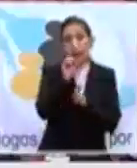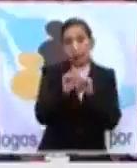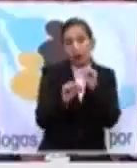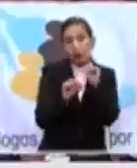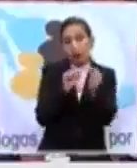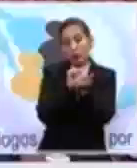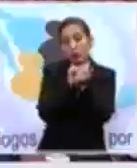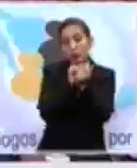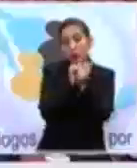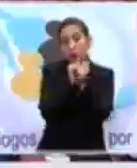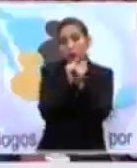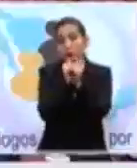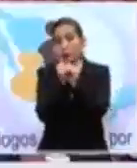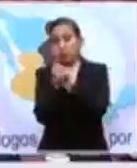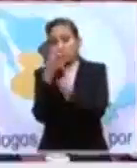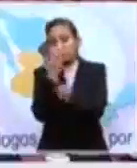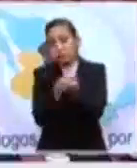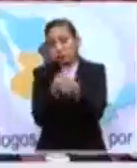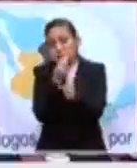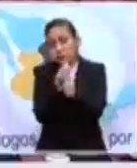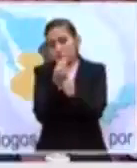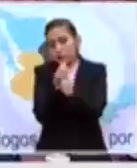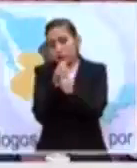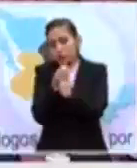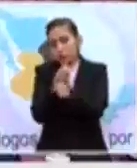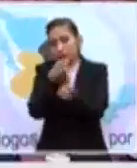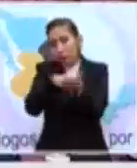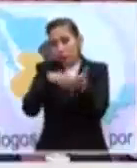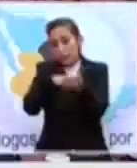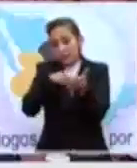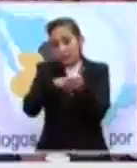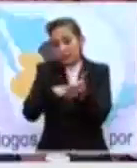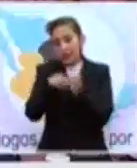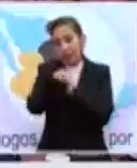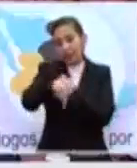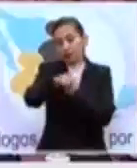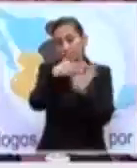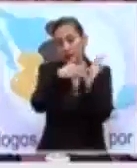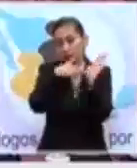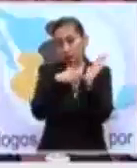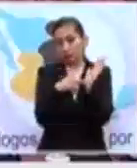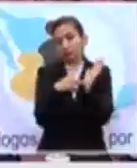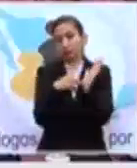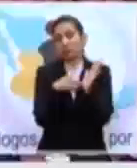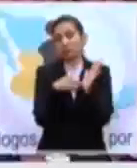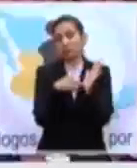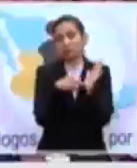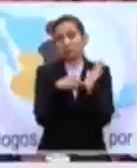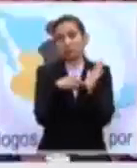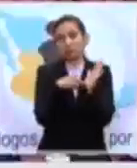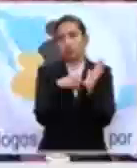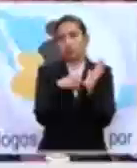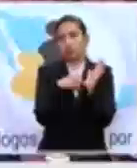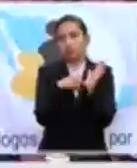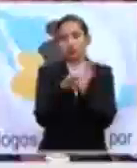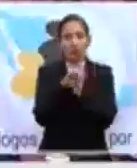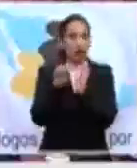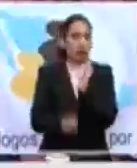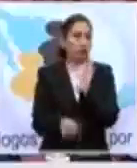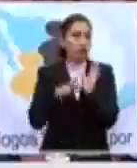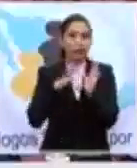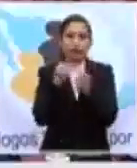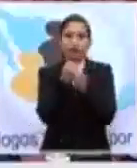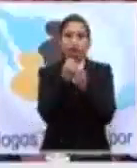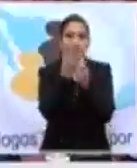un proceso de actualización continua a estas disposiciones. Ejemplos puede